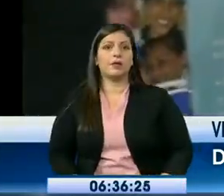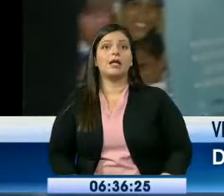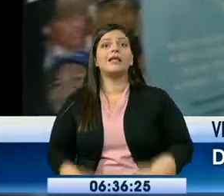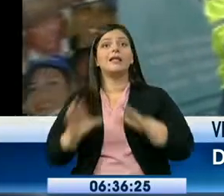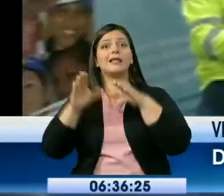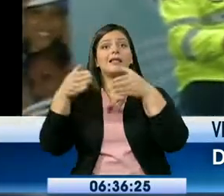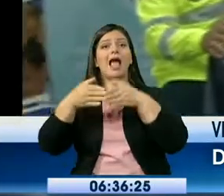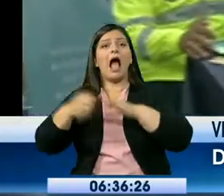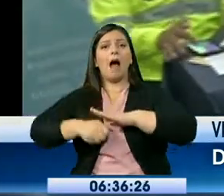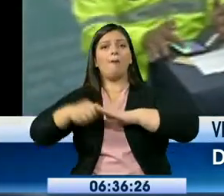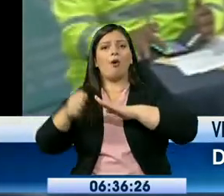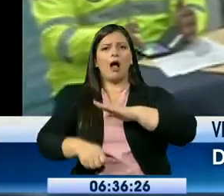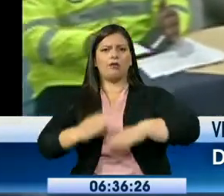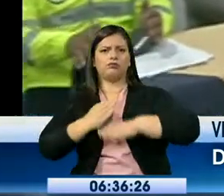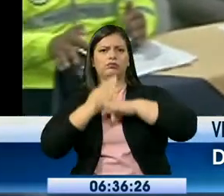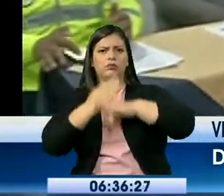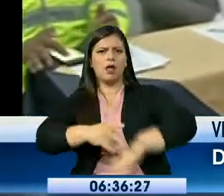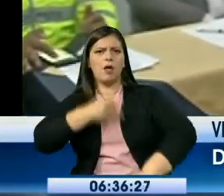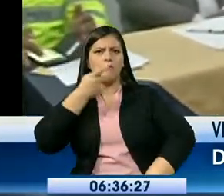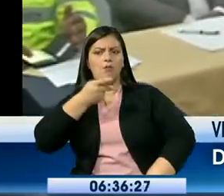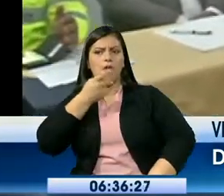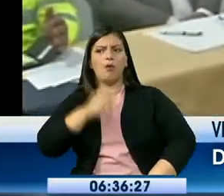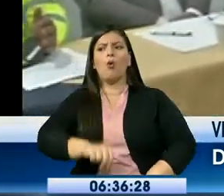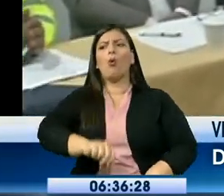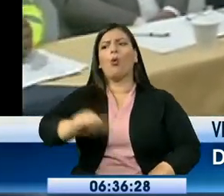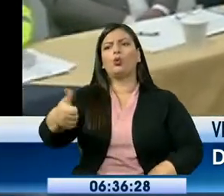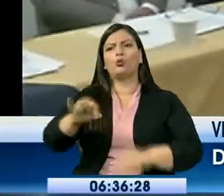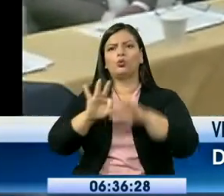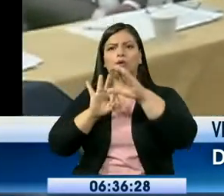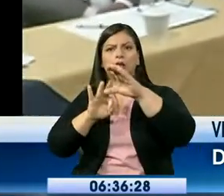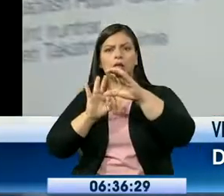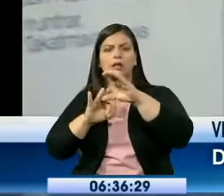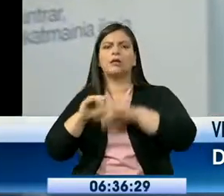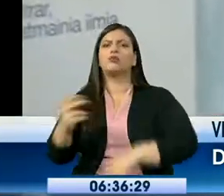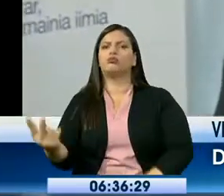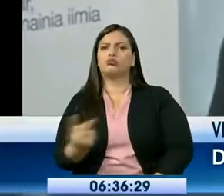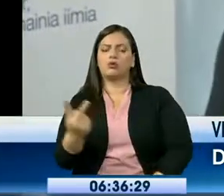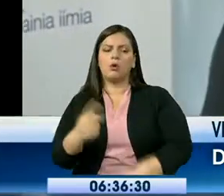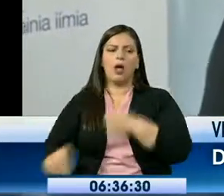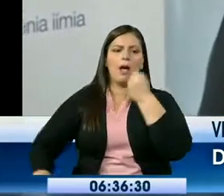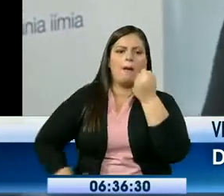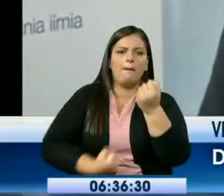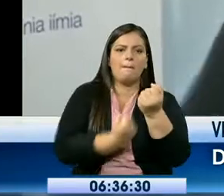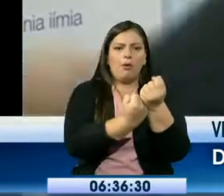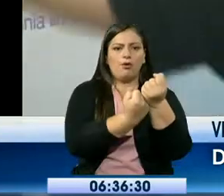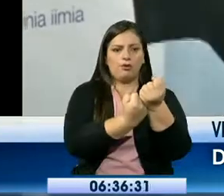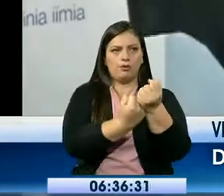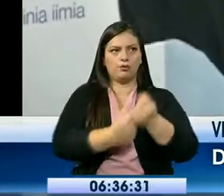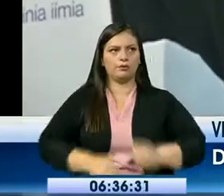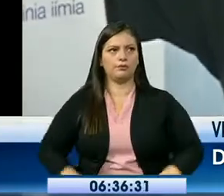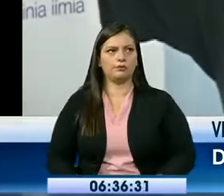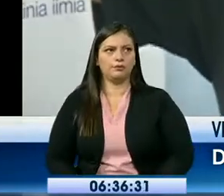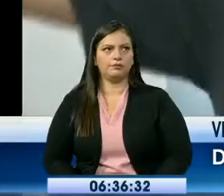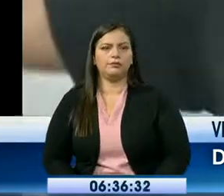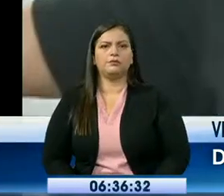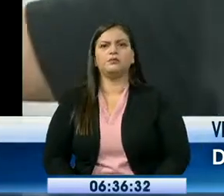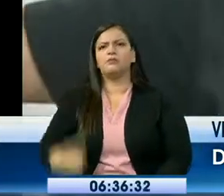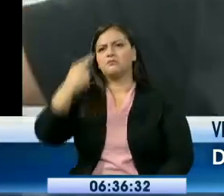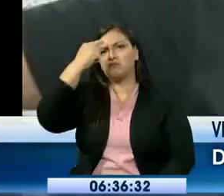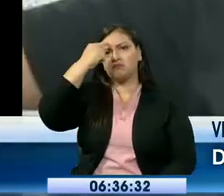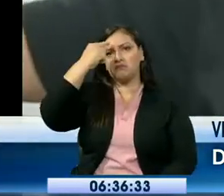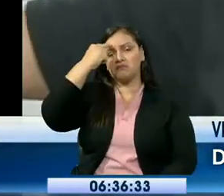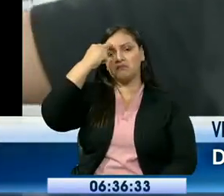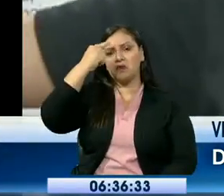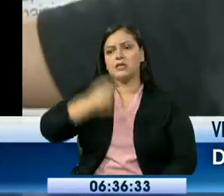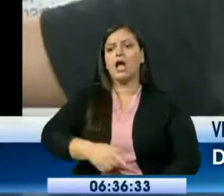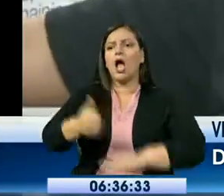Ciudadana colaborarán y certificarán esta iniciativa. Que no podemos estar las víctimas acá y las